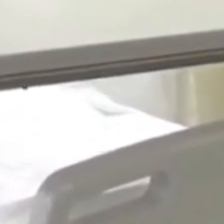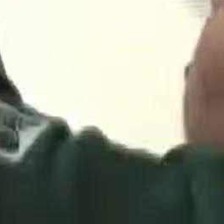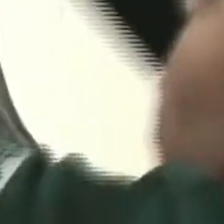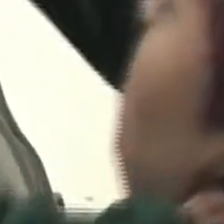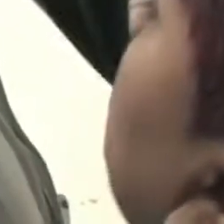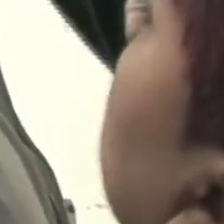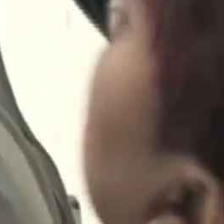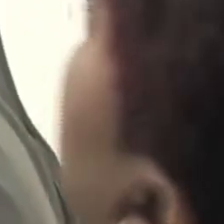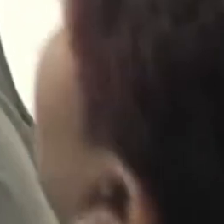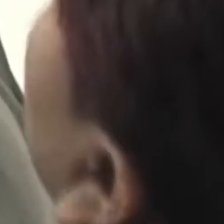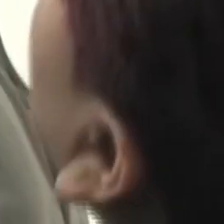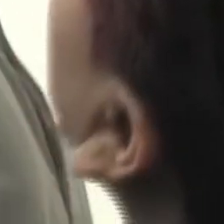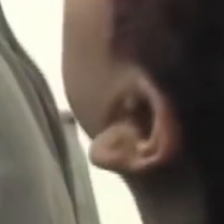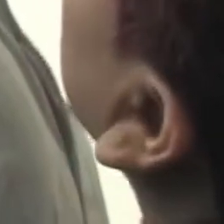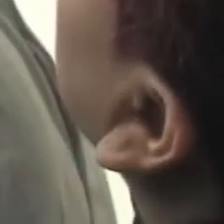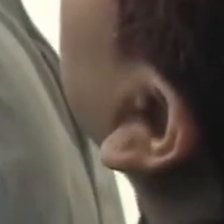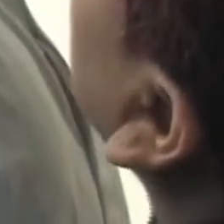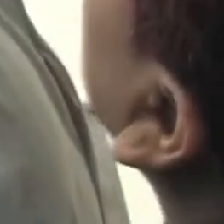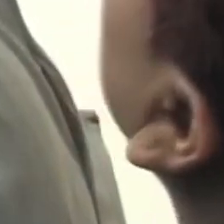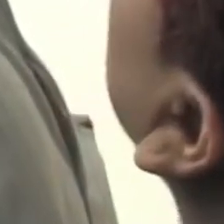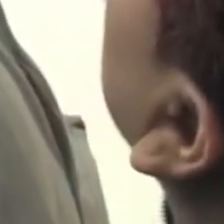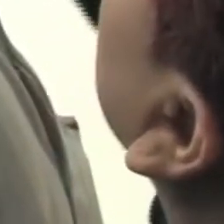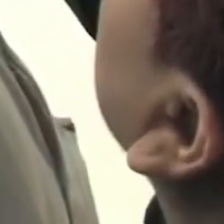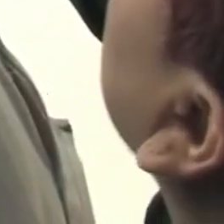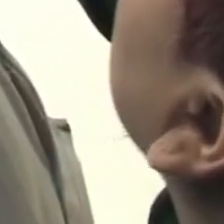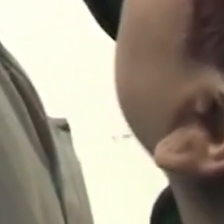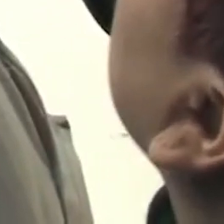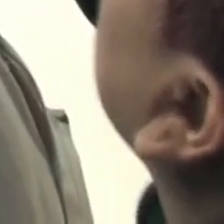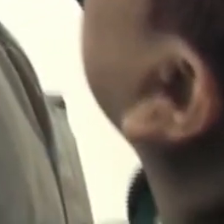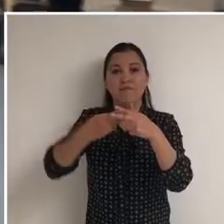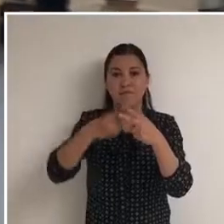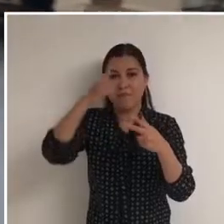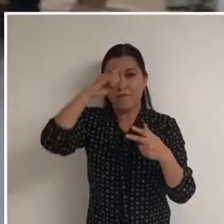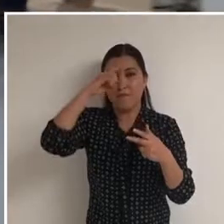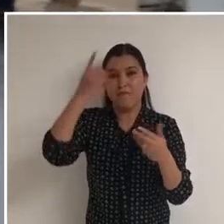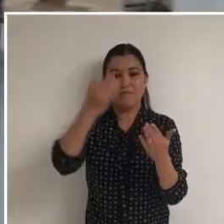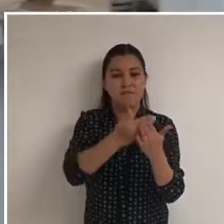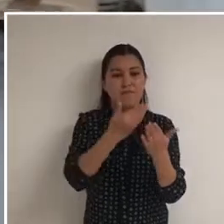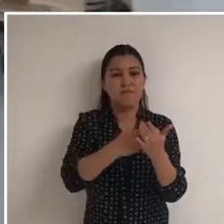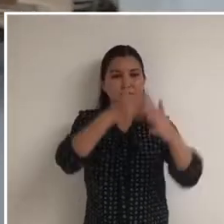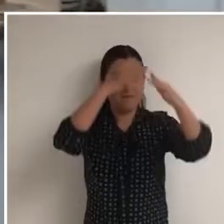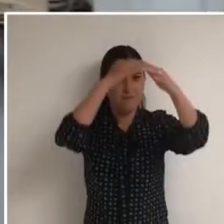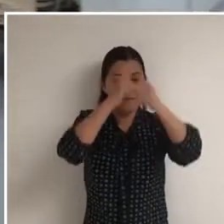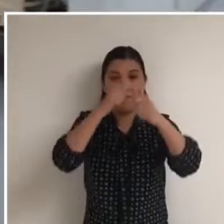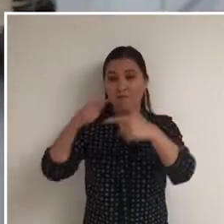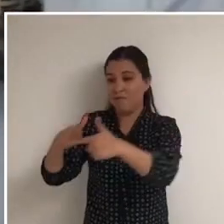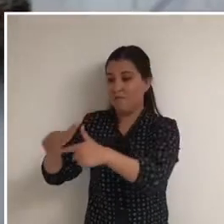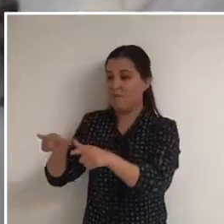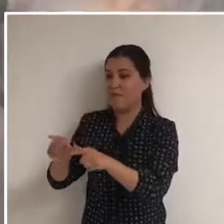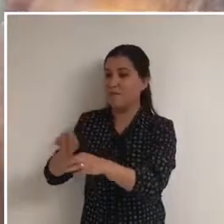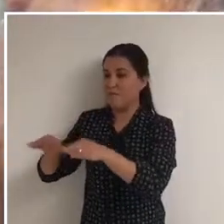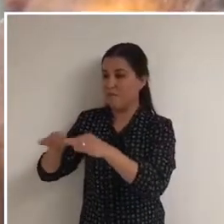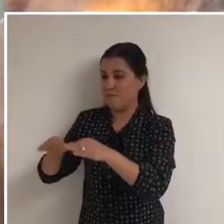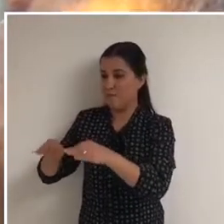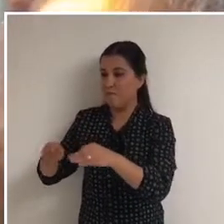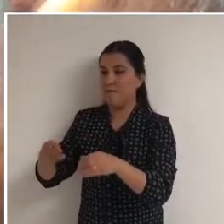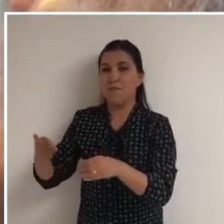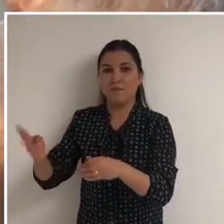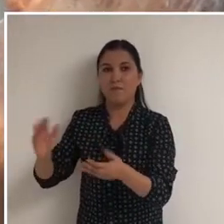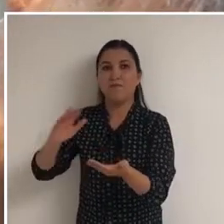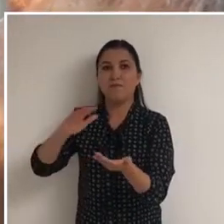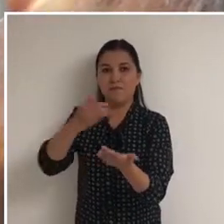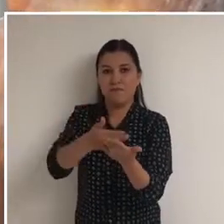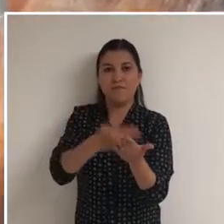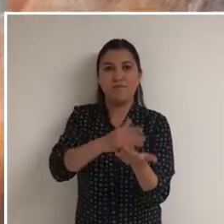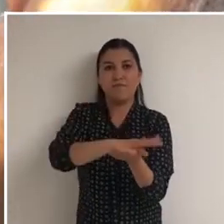con esa limitada beca los pasantes de servicio social tienen que sobrevivir en precarias condiciones por meses en la comunidad donde